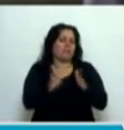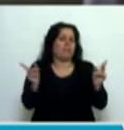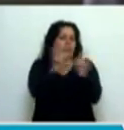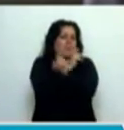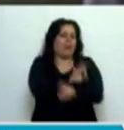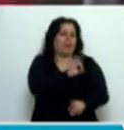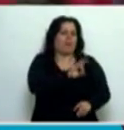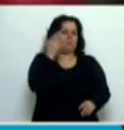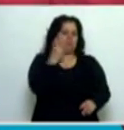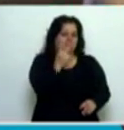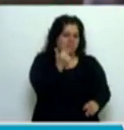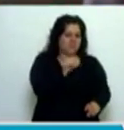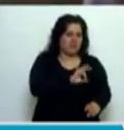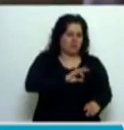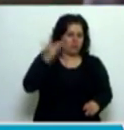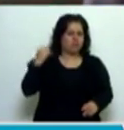cuando se entregó